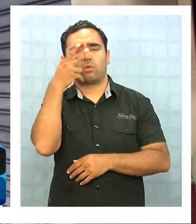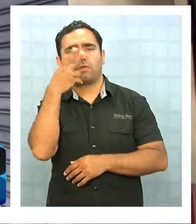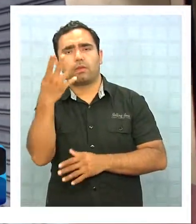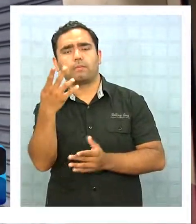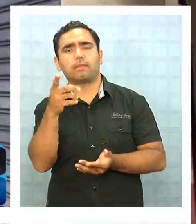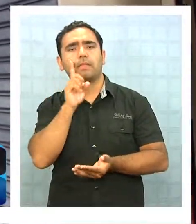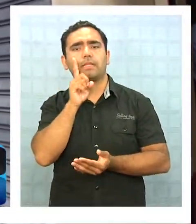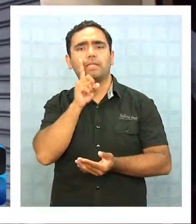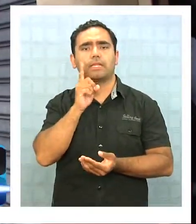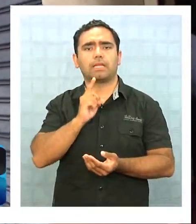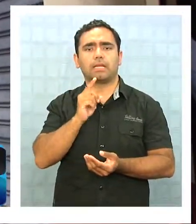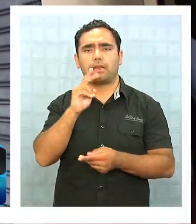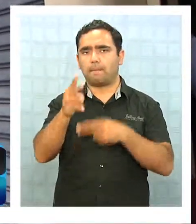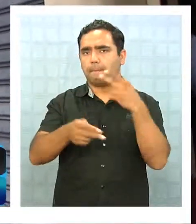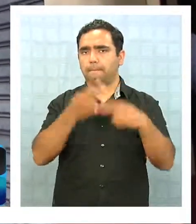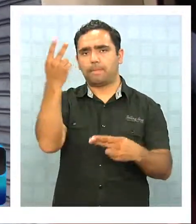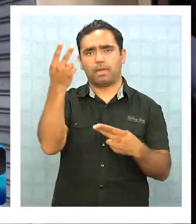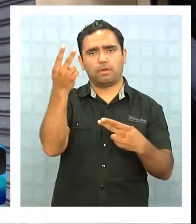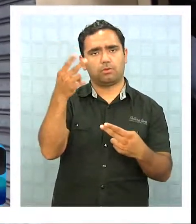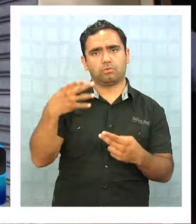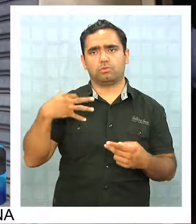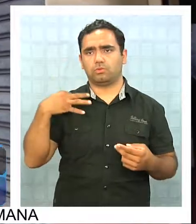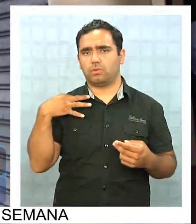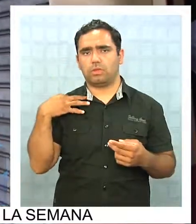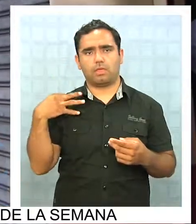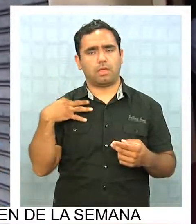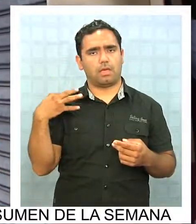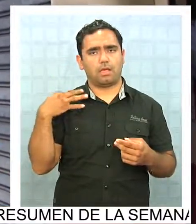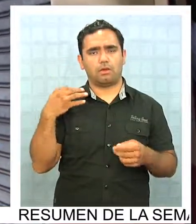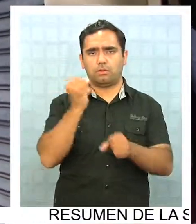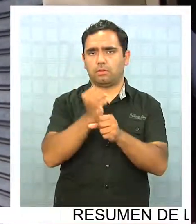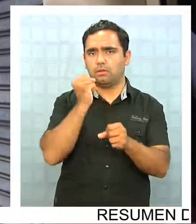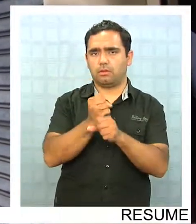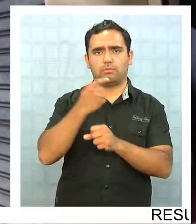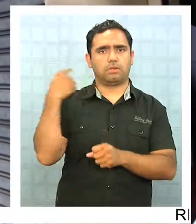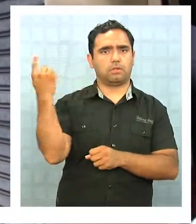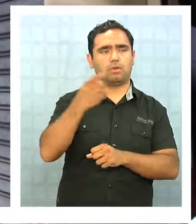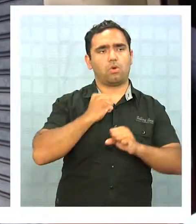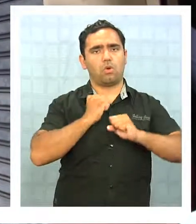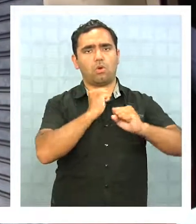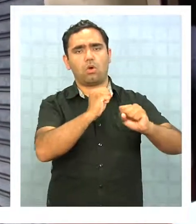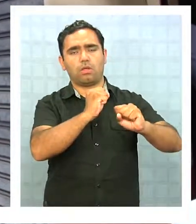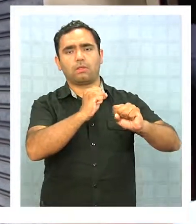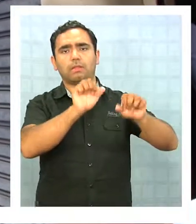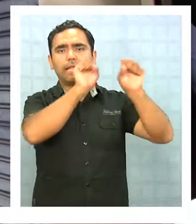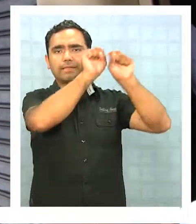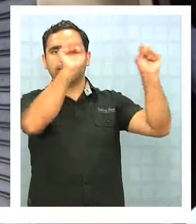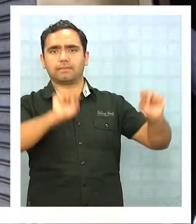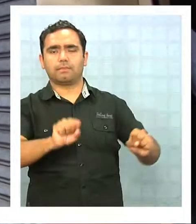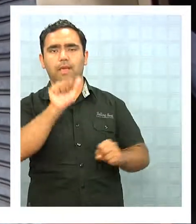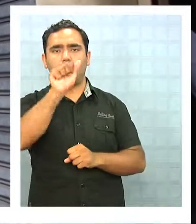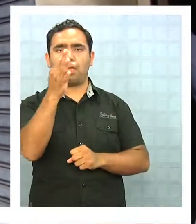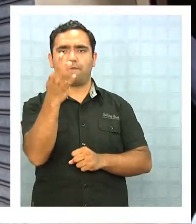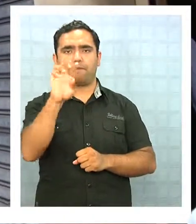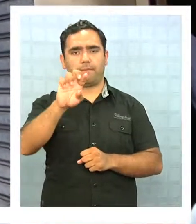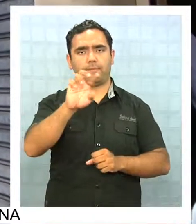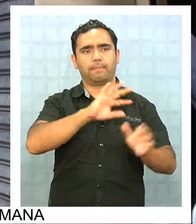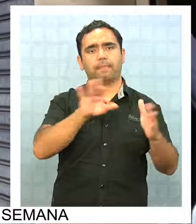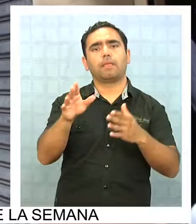convocatoria a paro, a un paro ciudadano, un paro laboral de todos los trabajadores en contra del sistema de pensiones. Hacemos el llamado a la